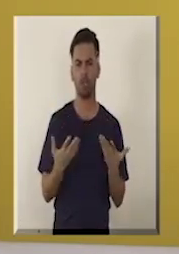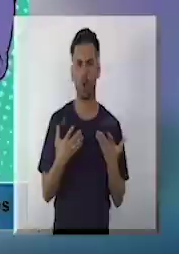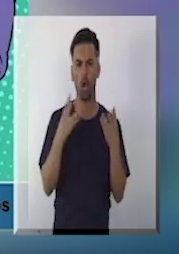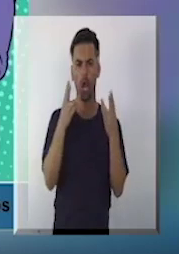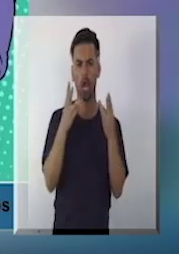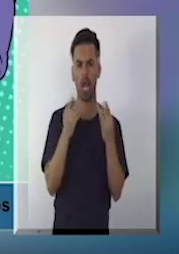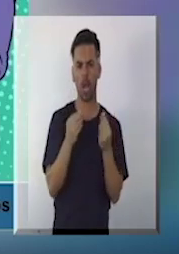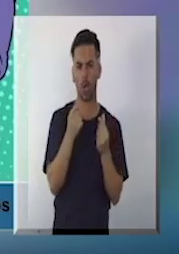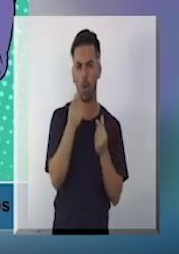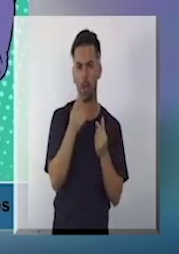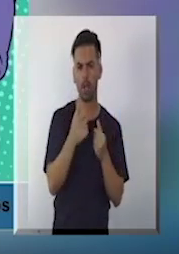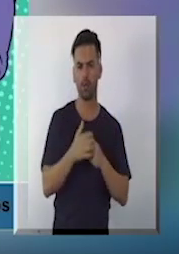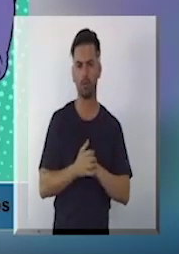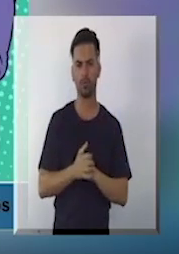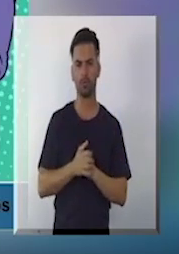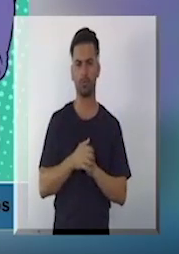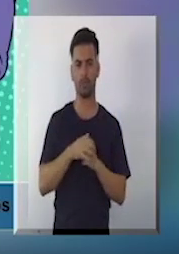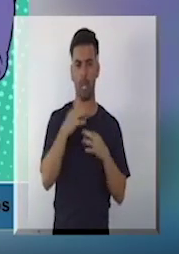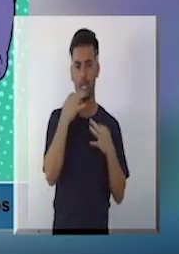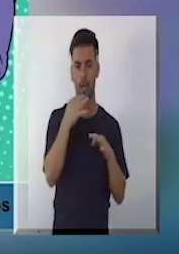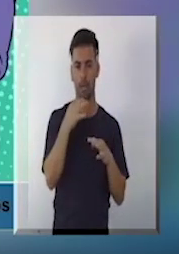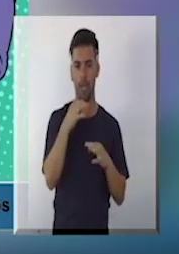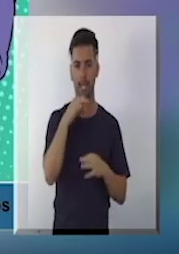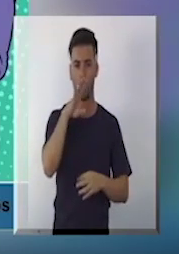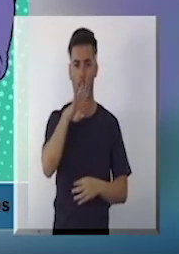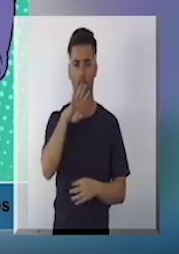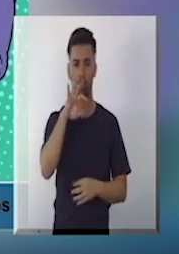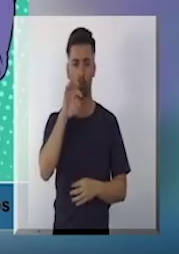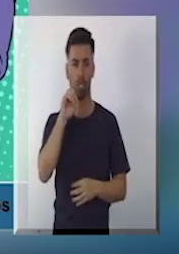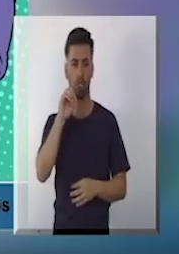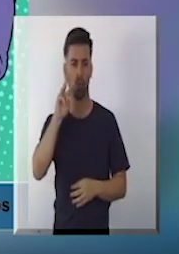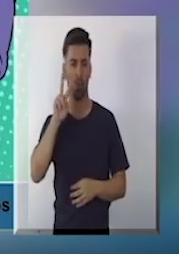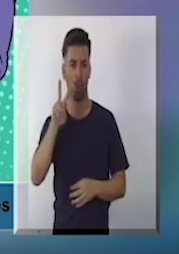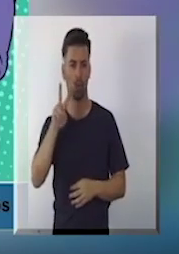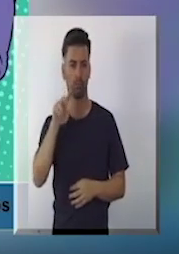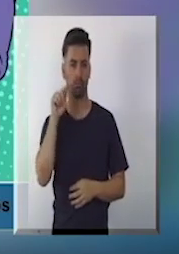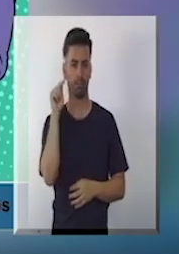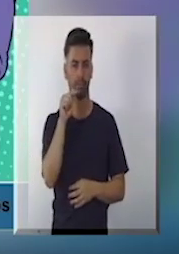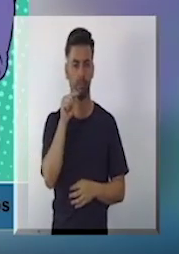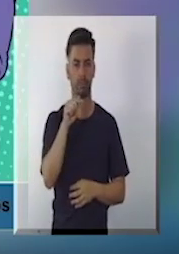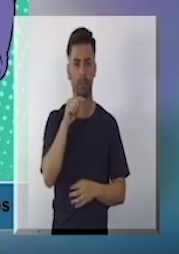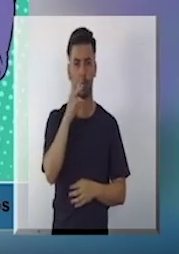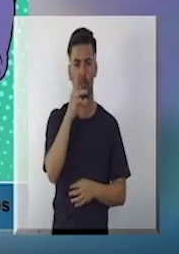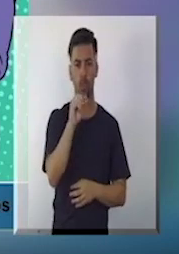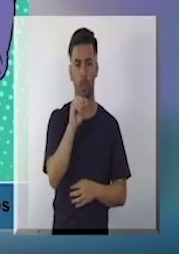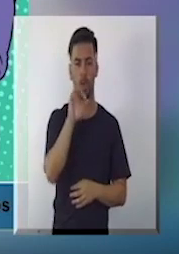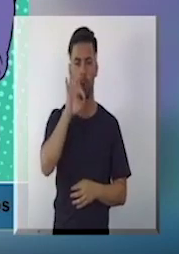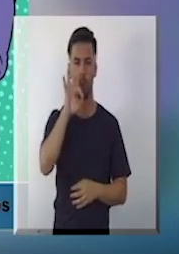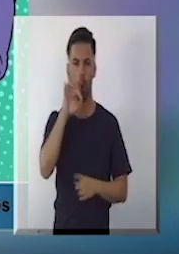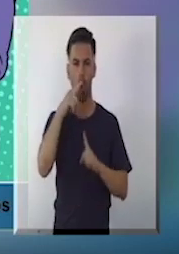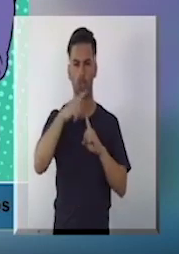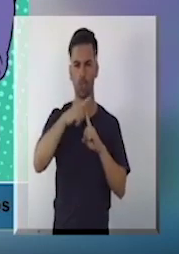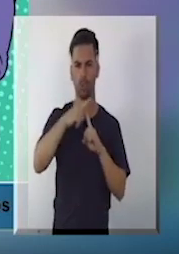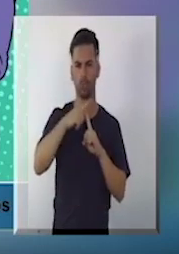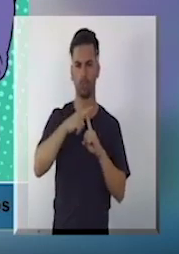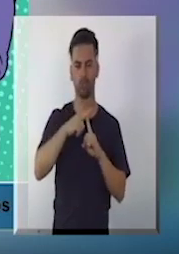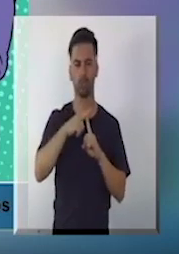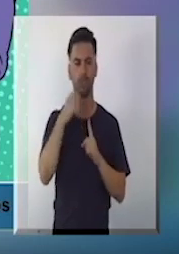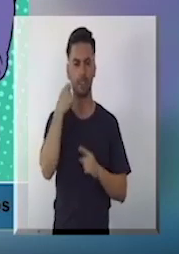numérico? Bueno, en la página 402 aparece el ejercicio 8 y 9. En